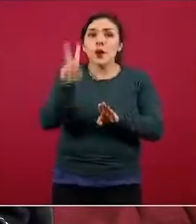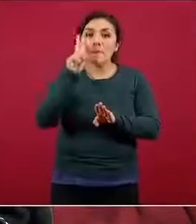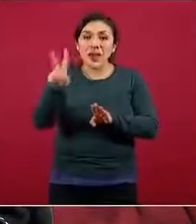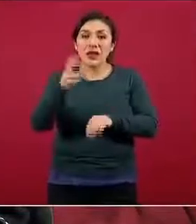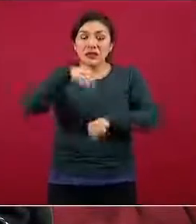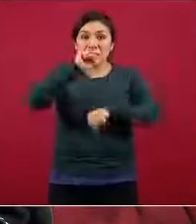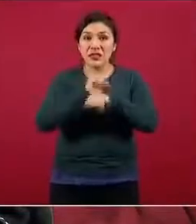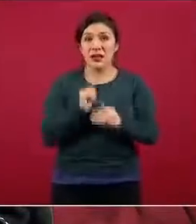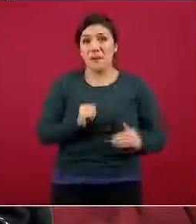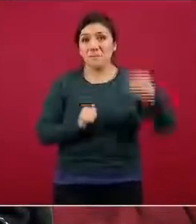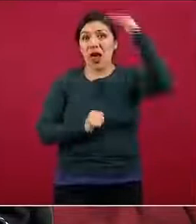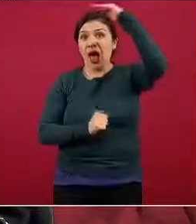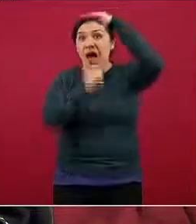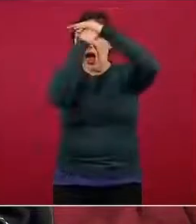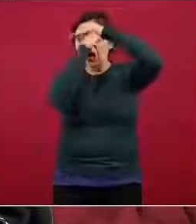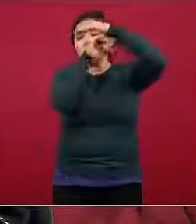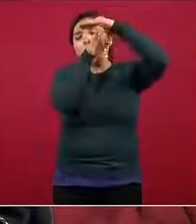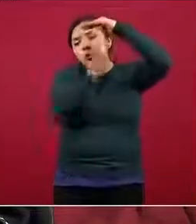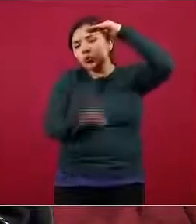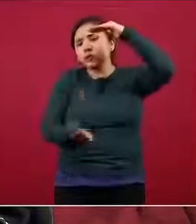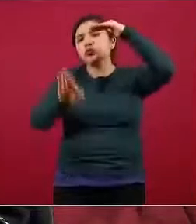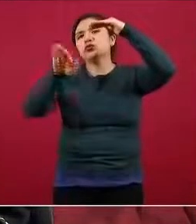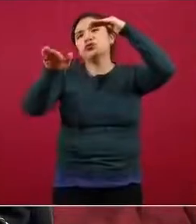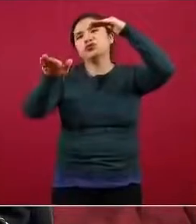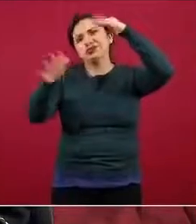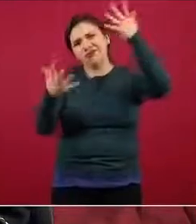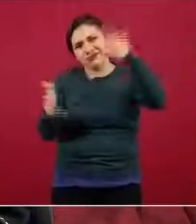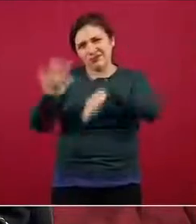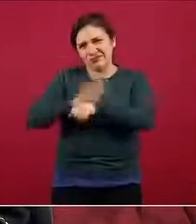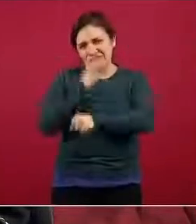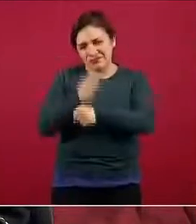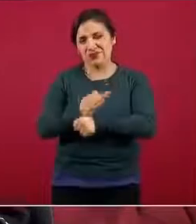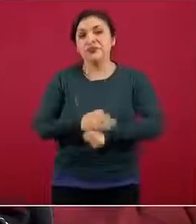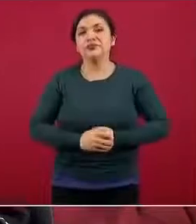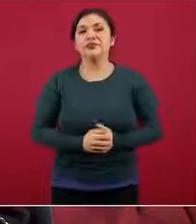esta semana y esta semana. La siguiente, por favor.